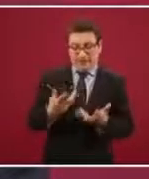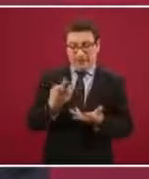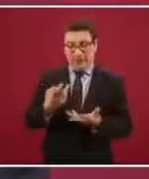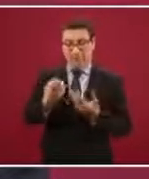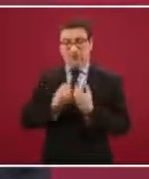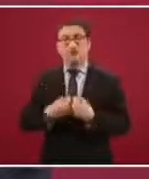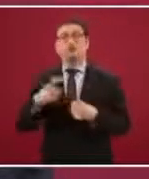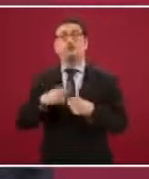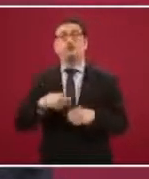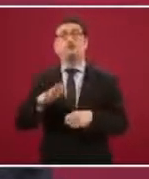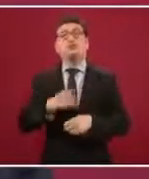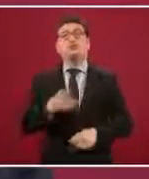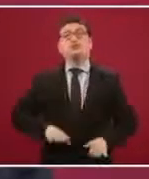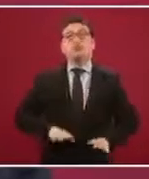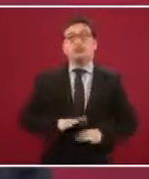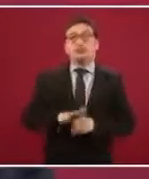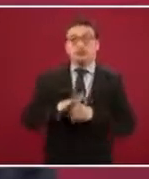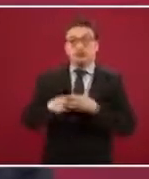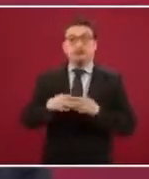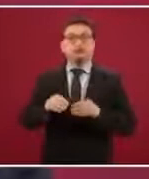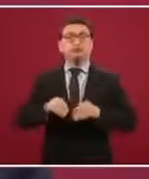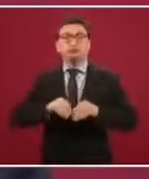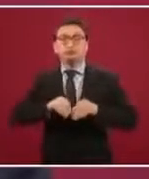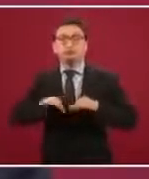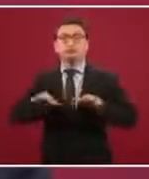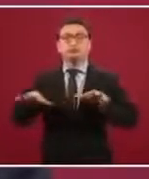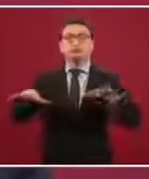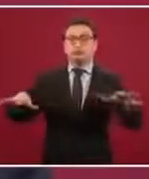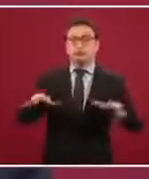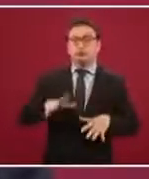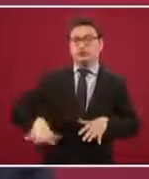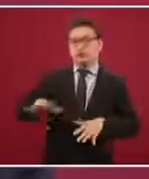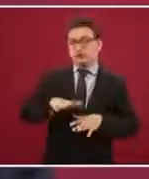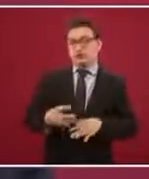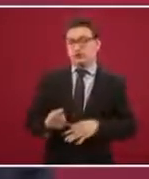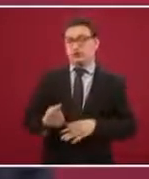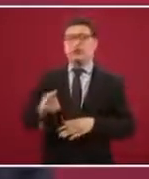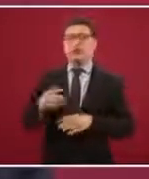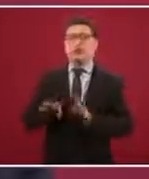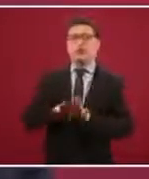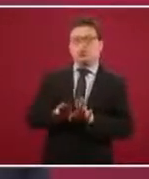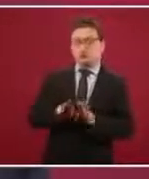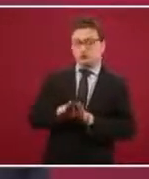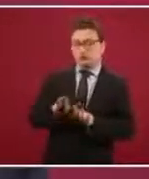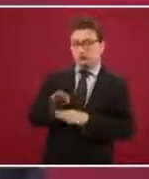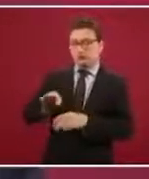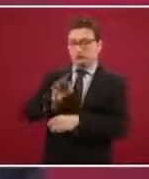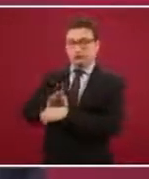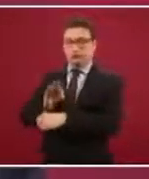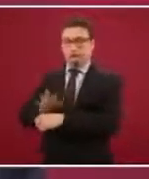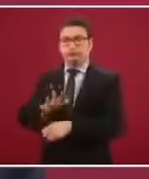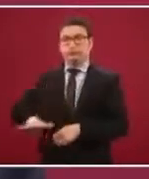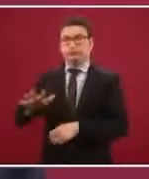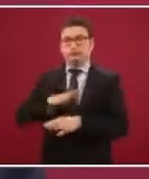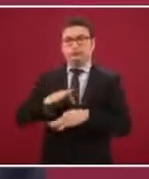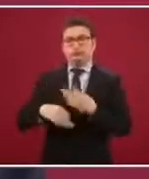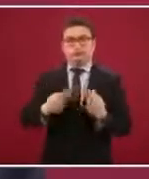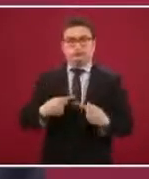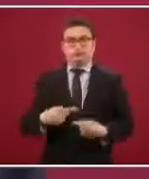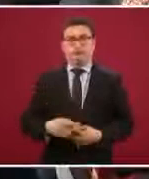caracterizan por tener un efecto multiplicador un efecto potencial sobre un efecto una externalidad positiva sólo el resto de la población